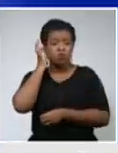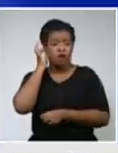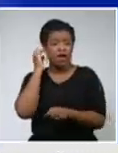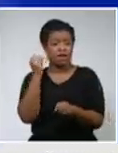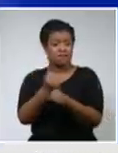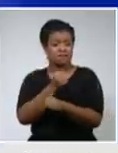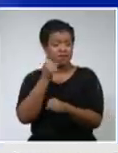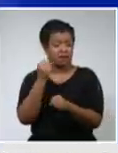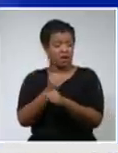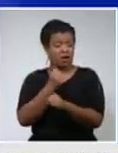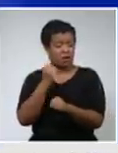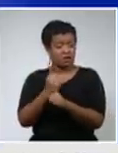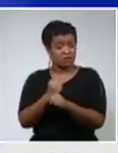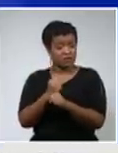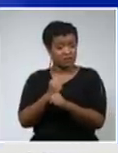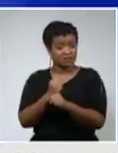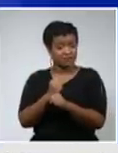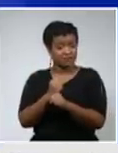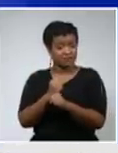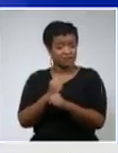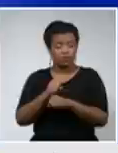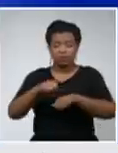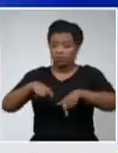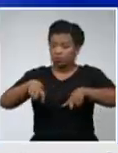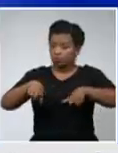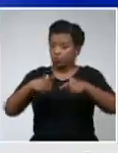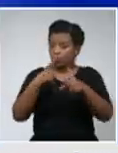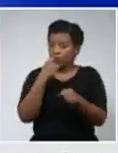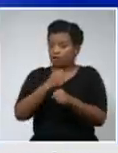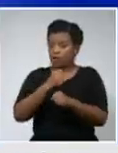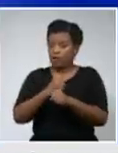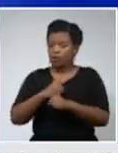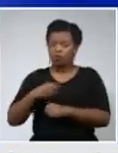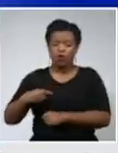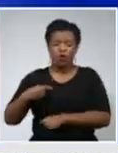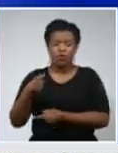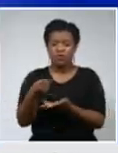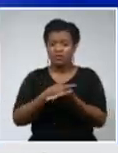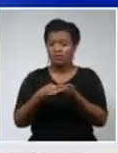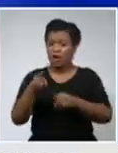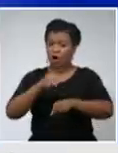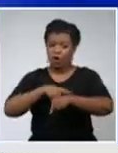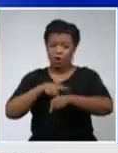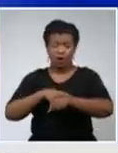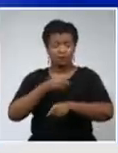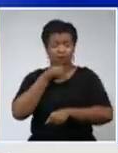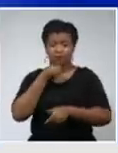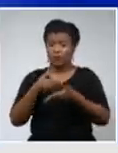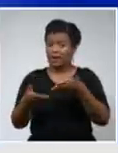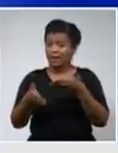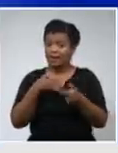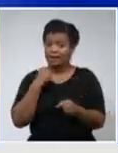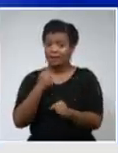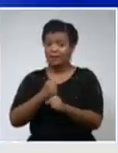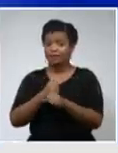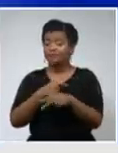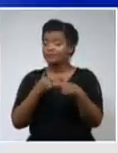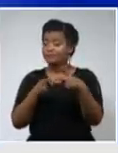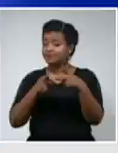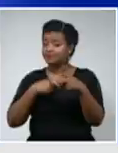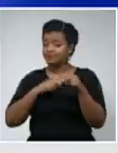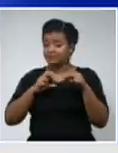trabajadores que cumplen cualquier día de la semana y a cualquier hora. Y segundo, reiterar